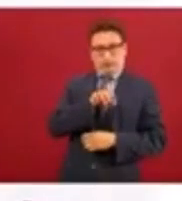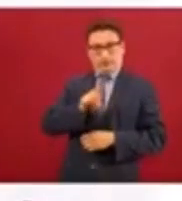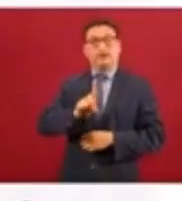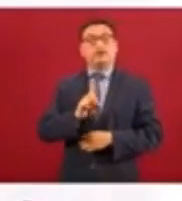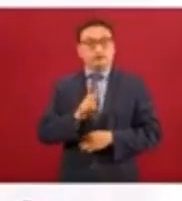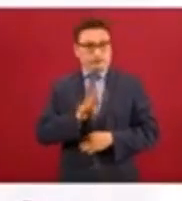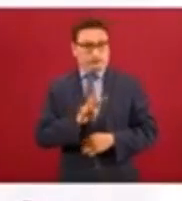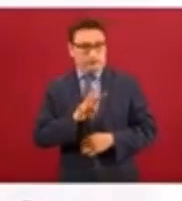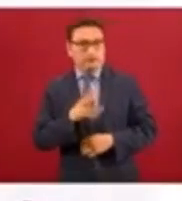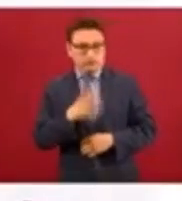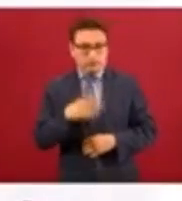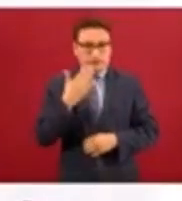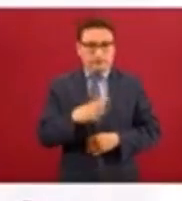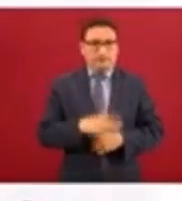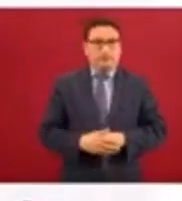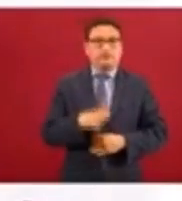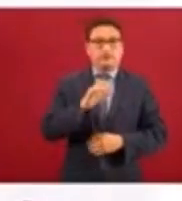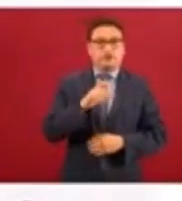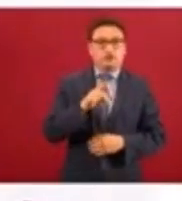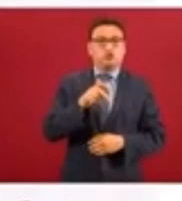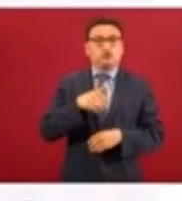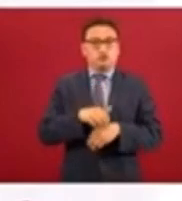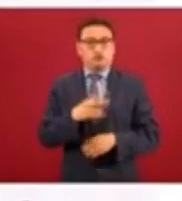coronavirus SARS-CoV-2.